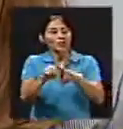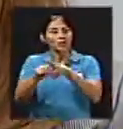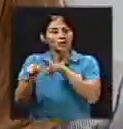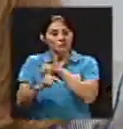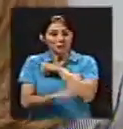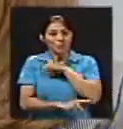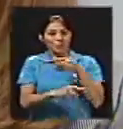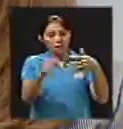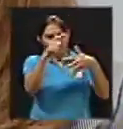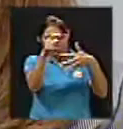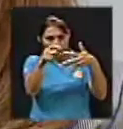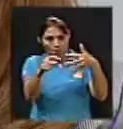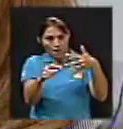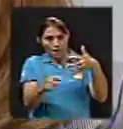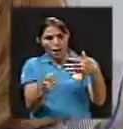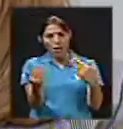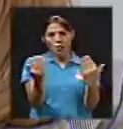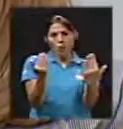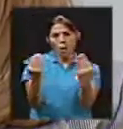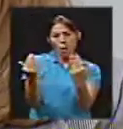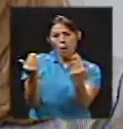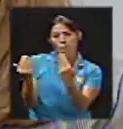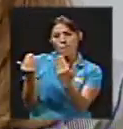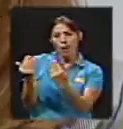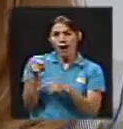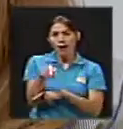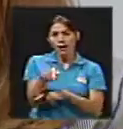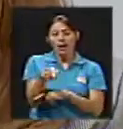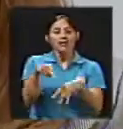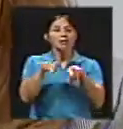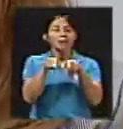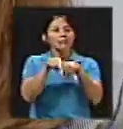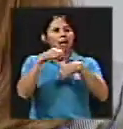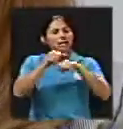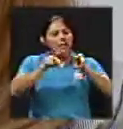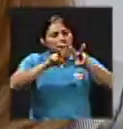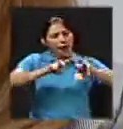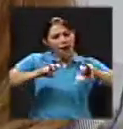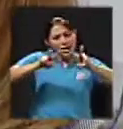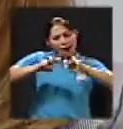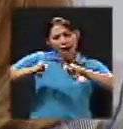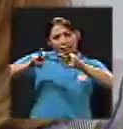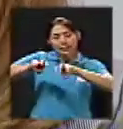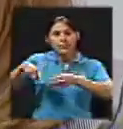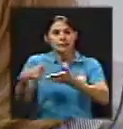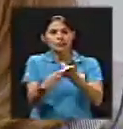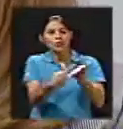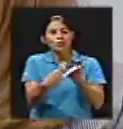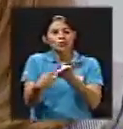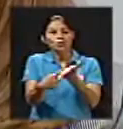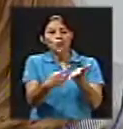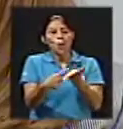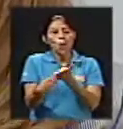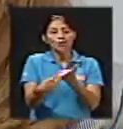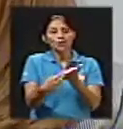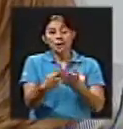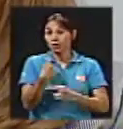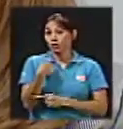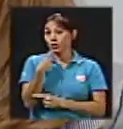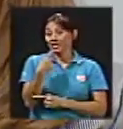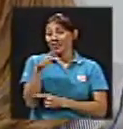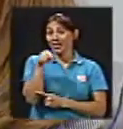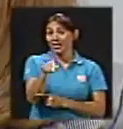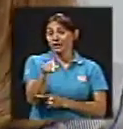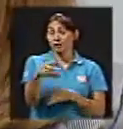muy sólida con las de otros países, se realizan este tipo de análisis y discusiones, y yo diría que es un apoyo muy